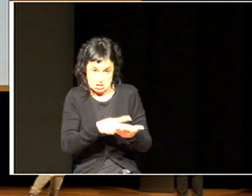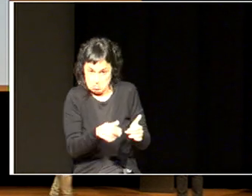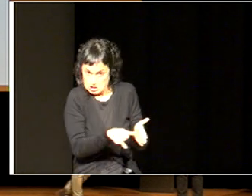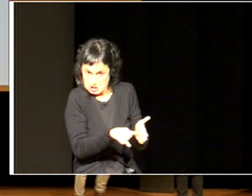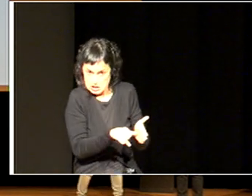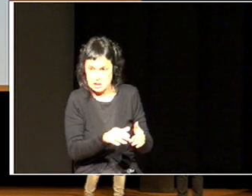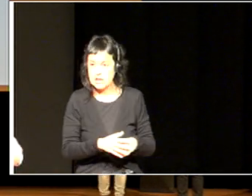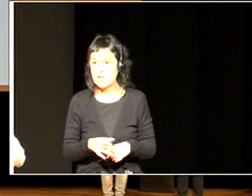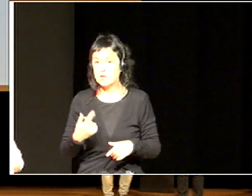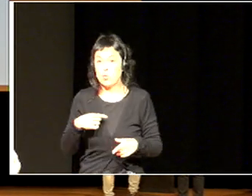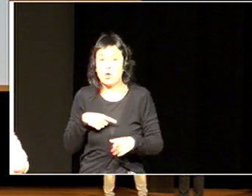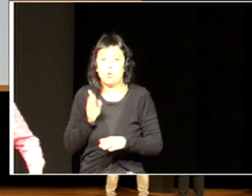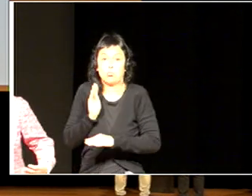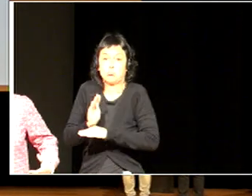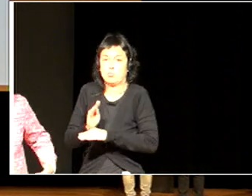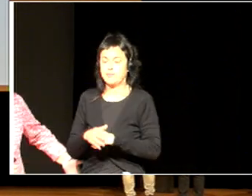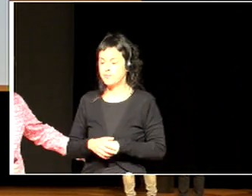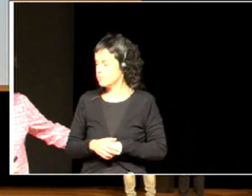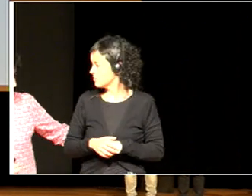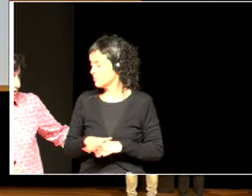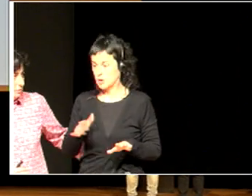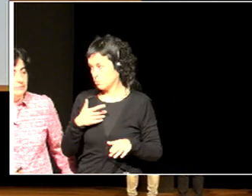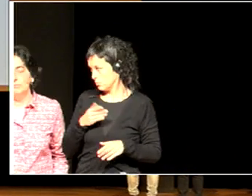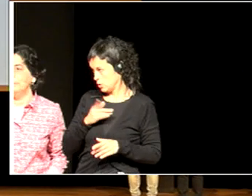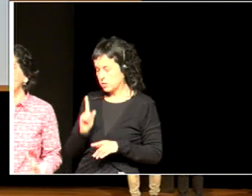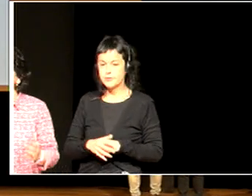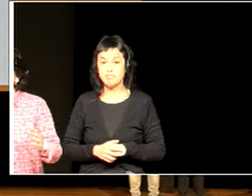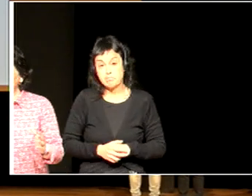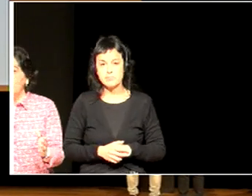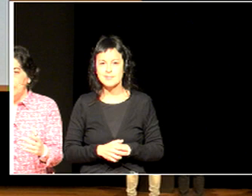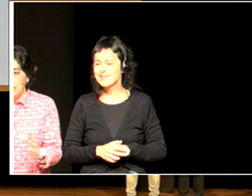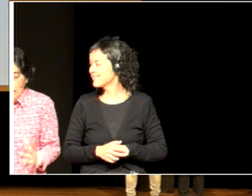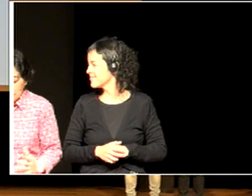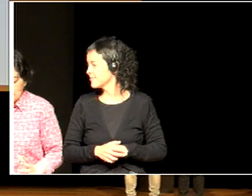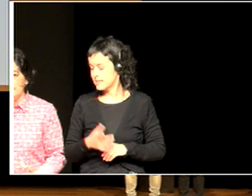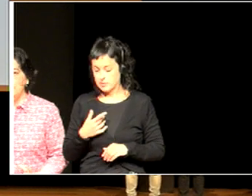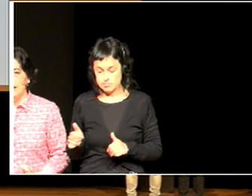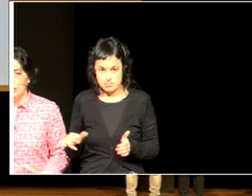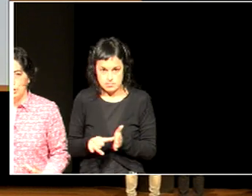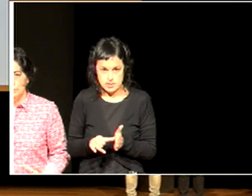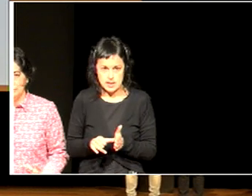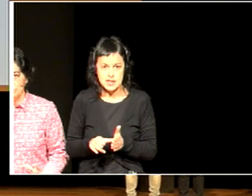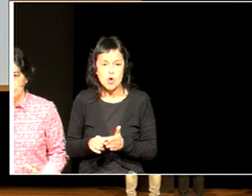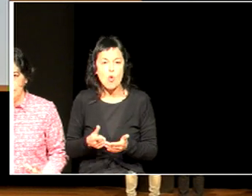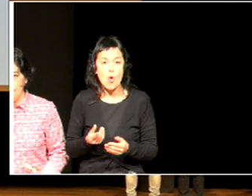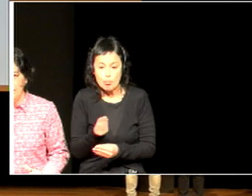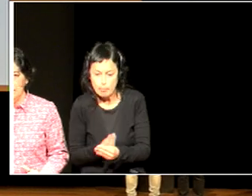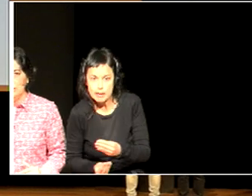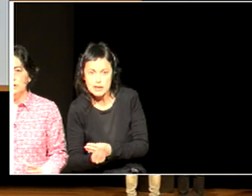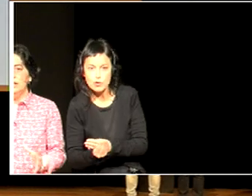ella viene a ser la comadrona vale aquí al lado si no te importa si vale aquí al lado está el paritorio